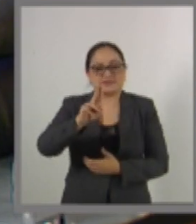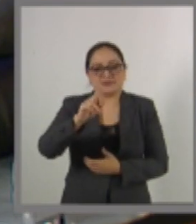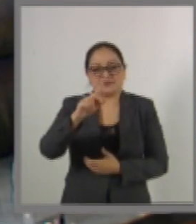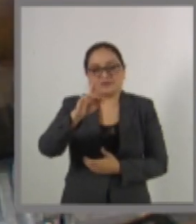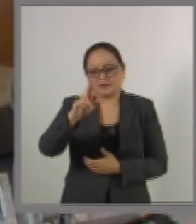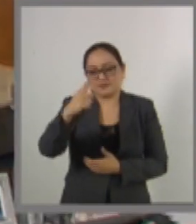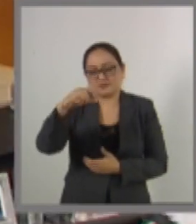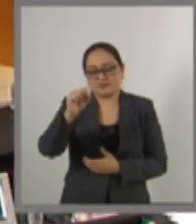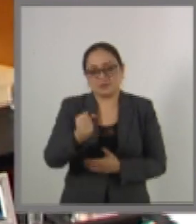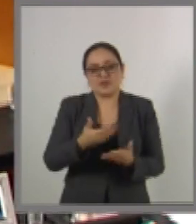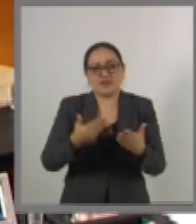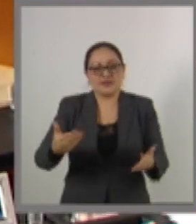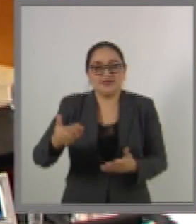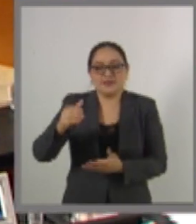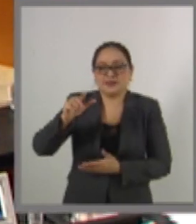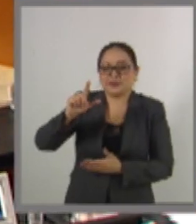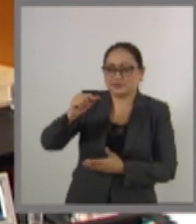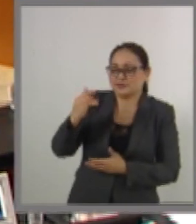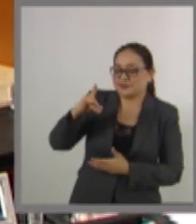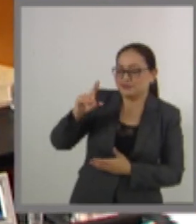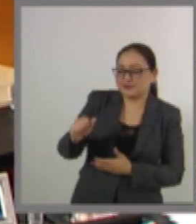la senadora Laida Sansores.